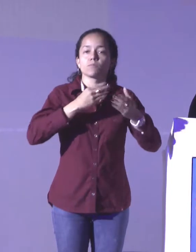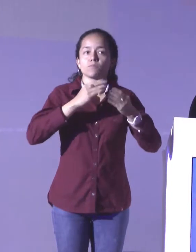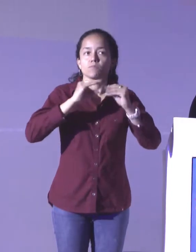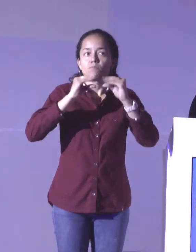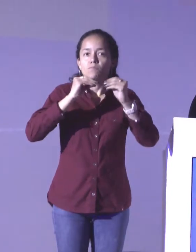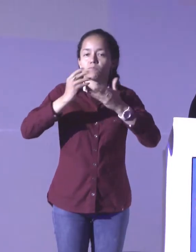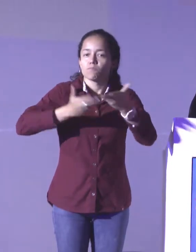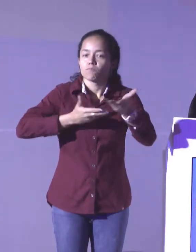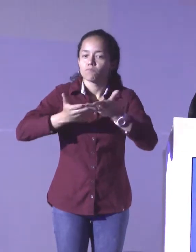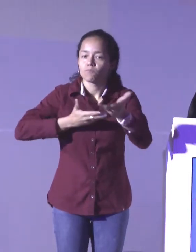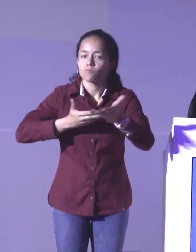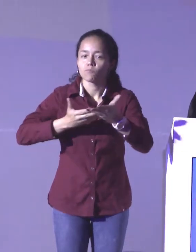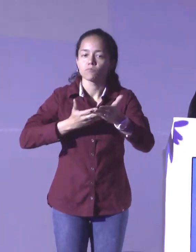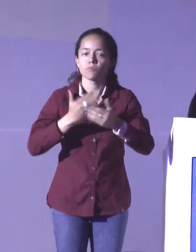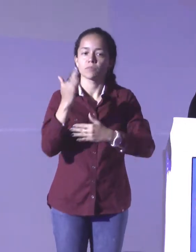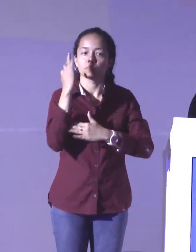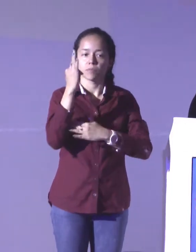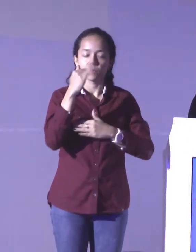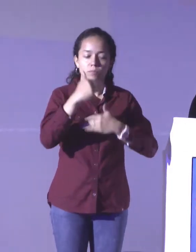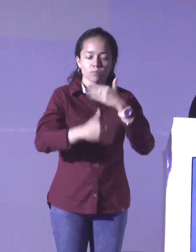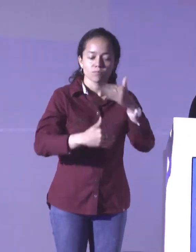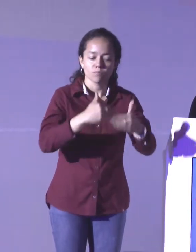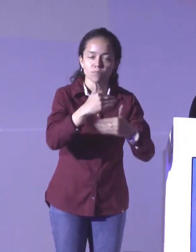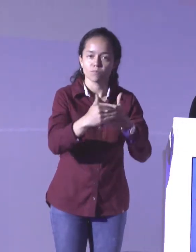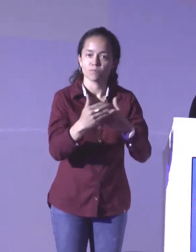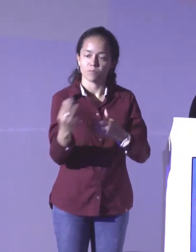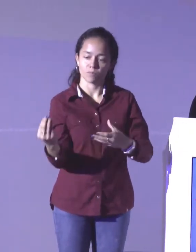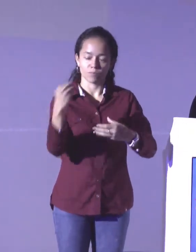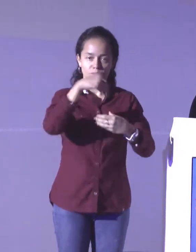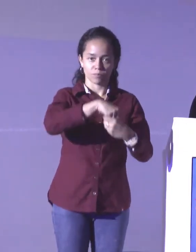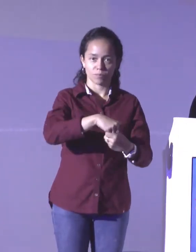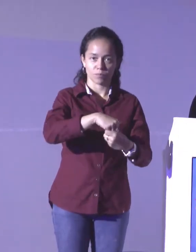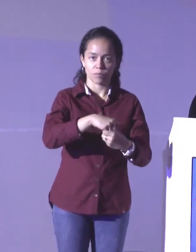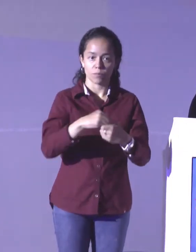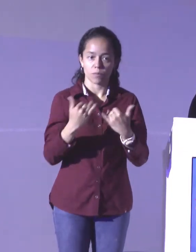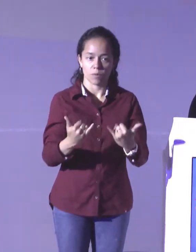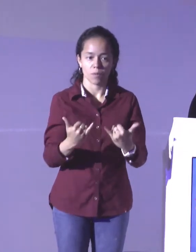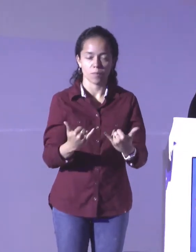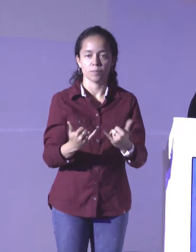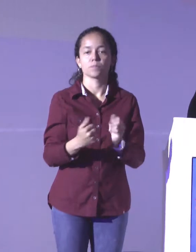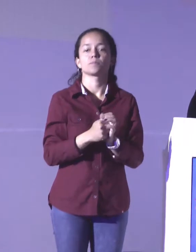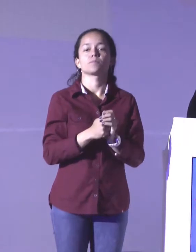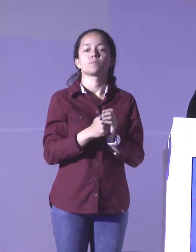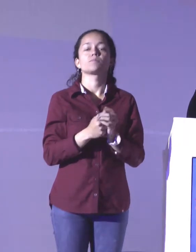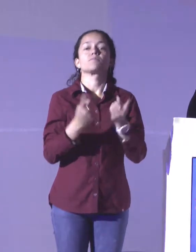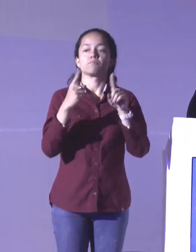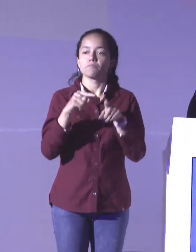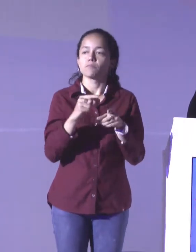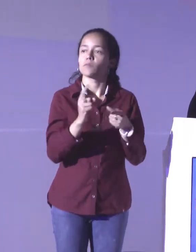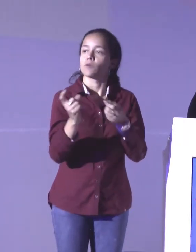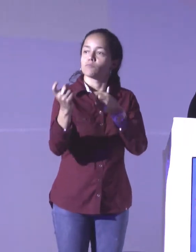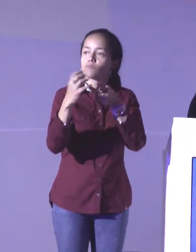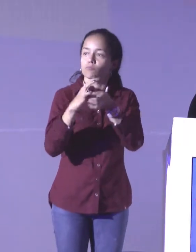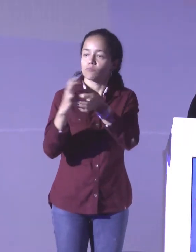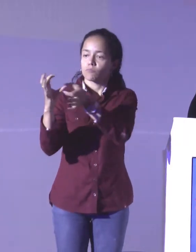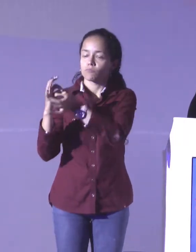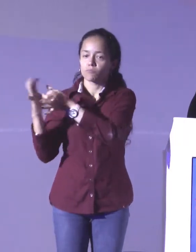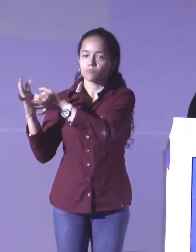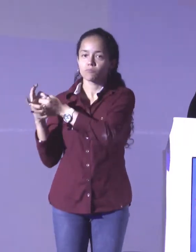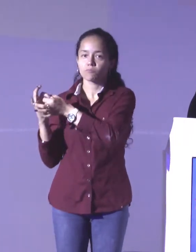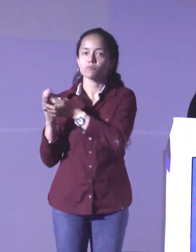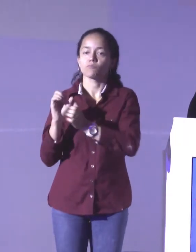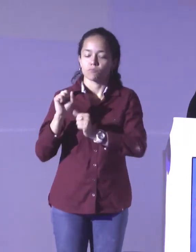los testimonios de personas en proceso de reintegración y reincorporación, así como de aliados que apalancan el desarrollo de